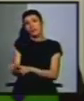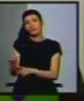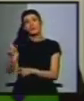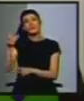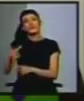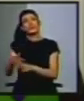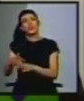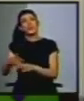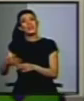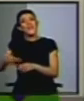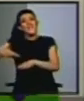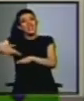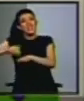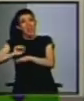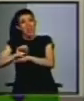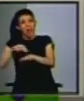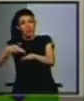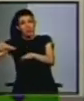de benzina